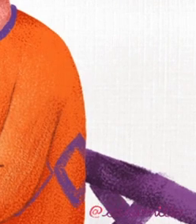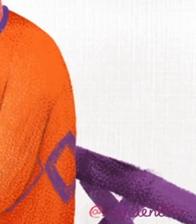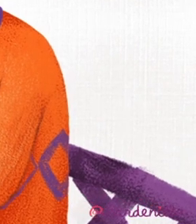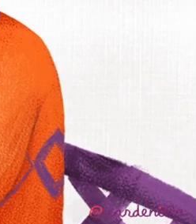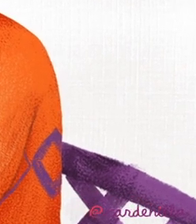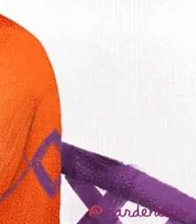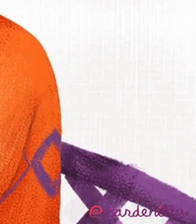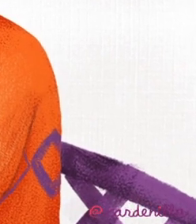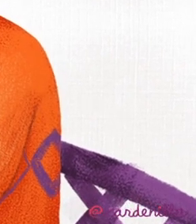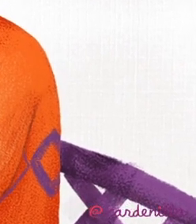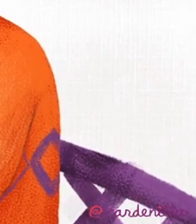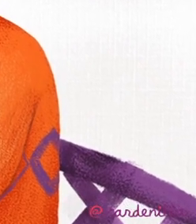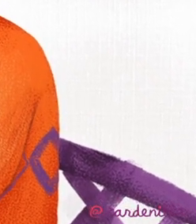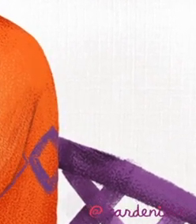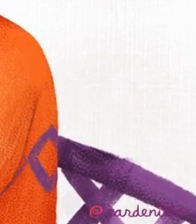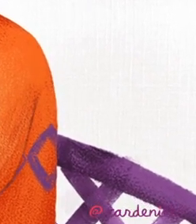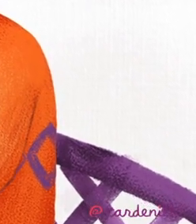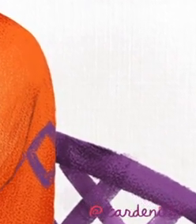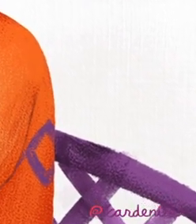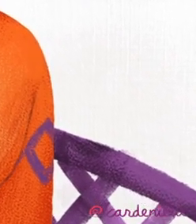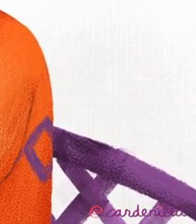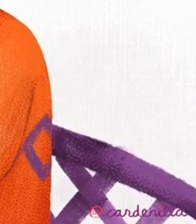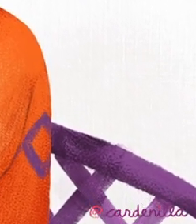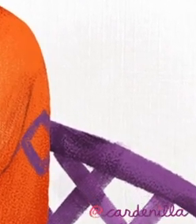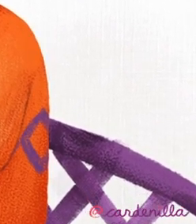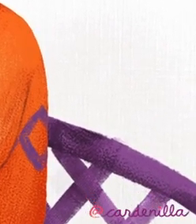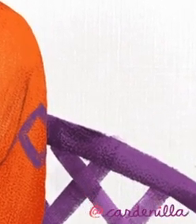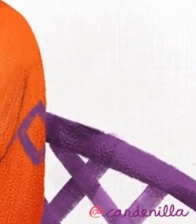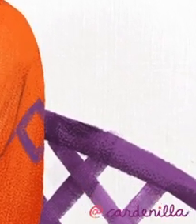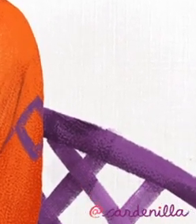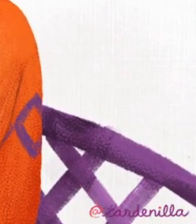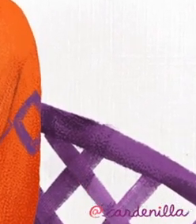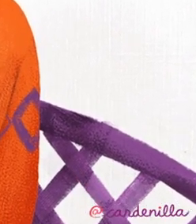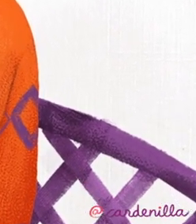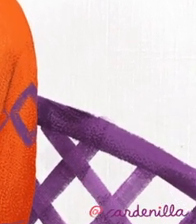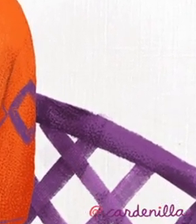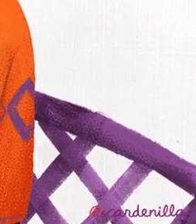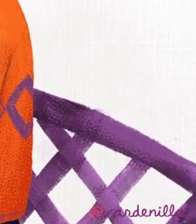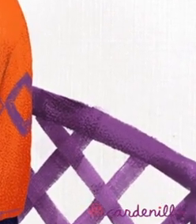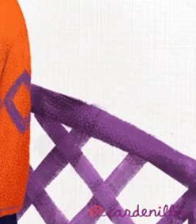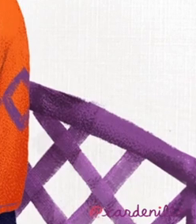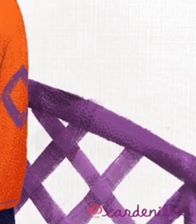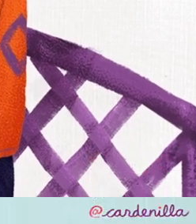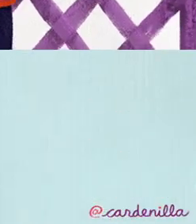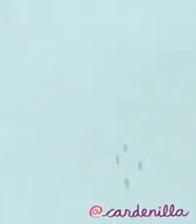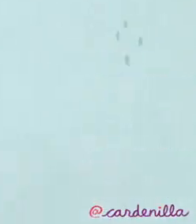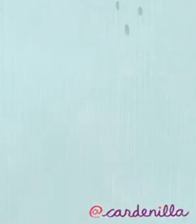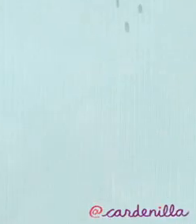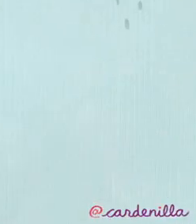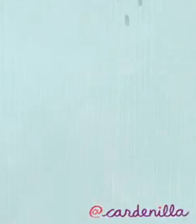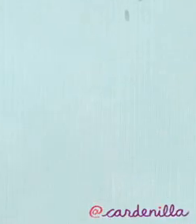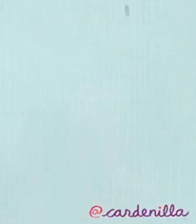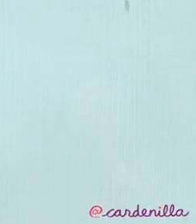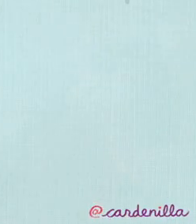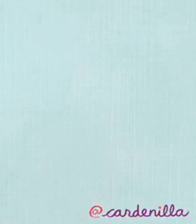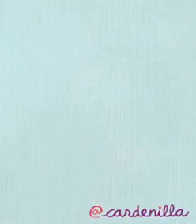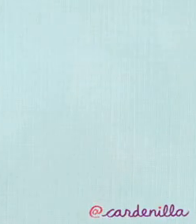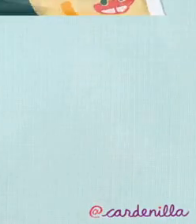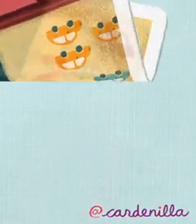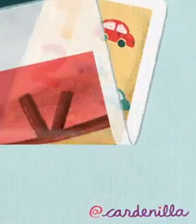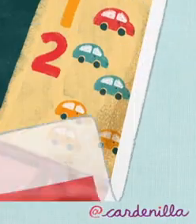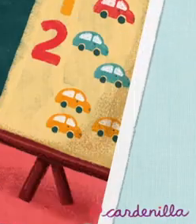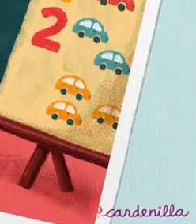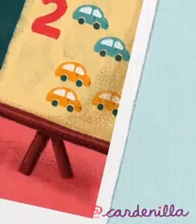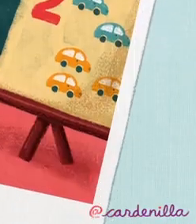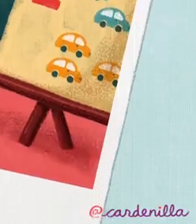en las actividades y tareas del hogar y asegúrate de que sus opiniones sean tomadas en cuenta. Mantener una rutina trae grandes